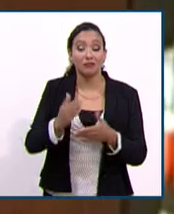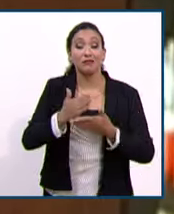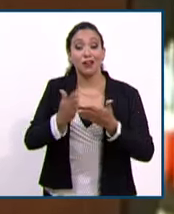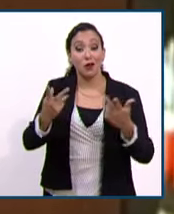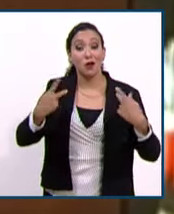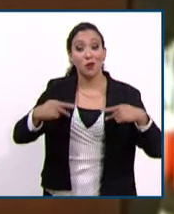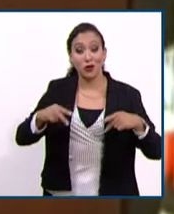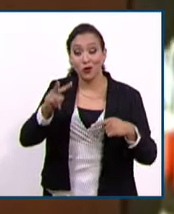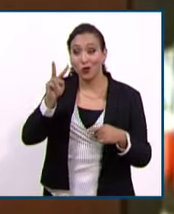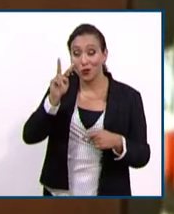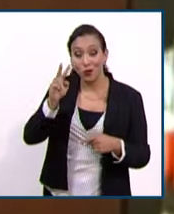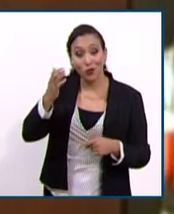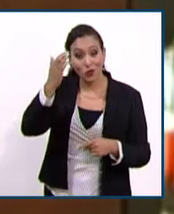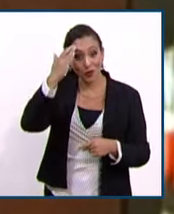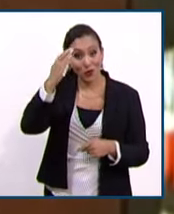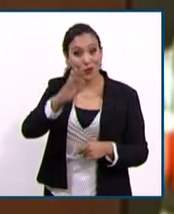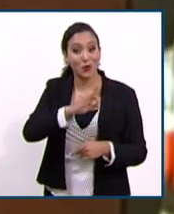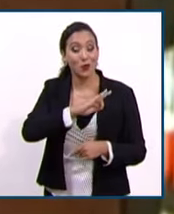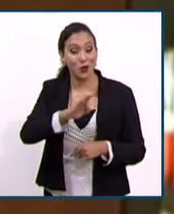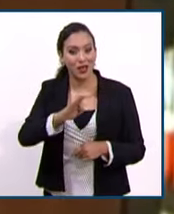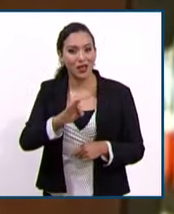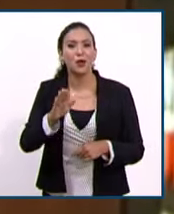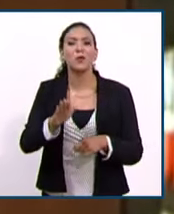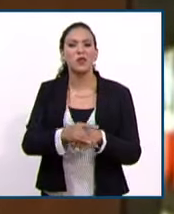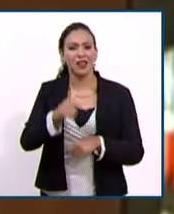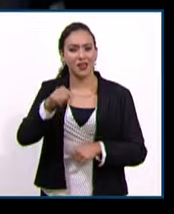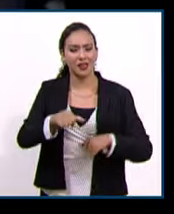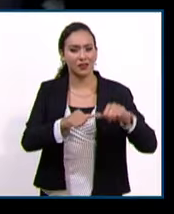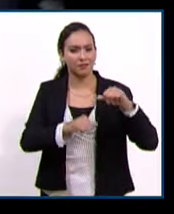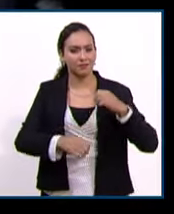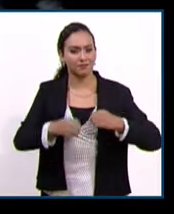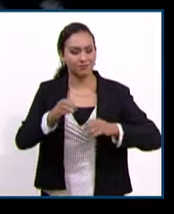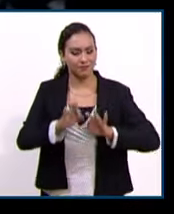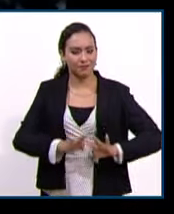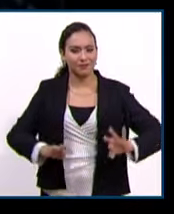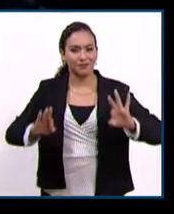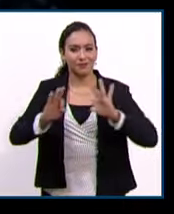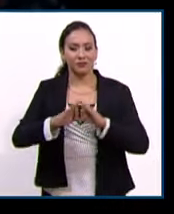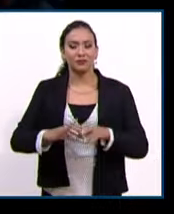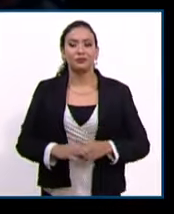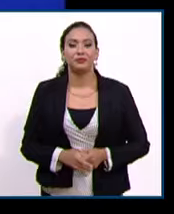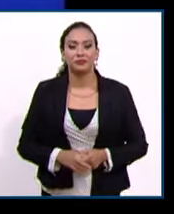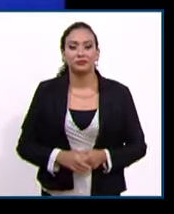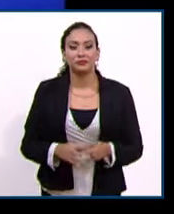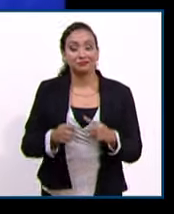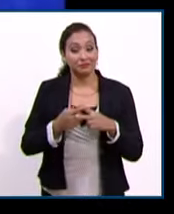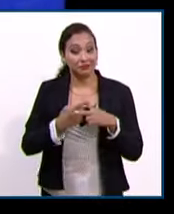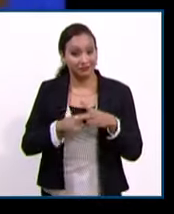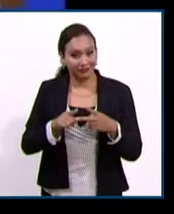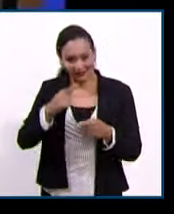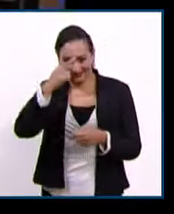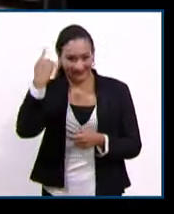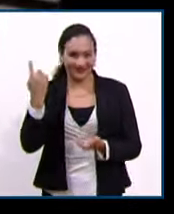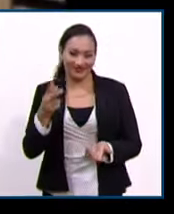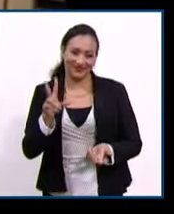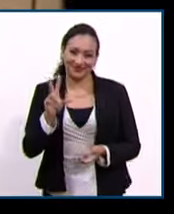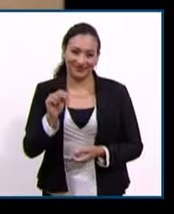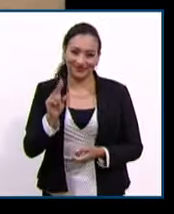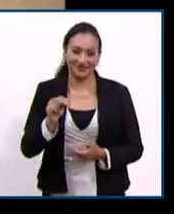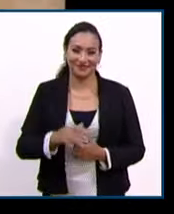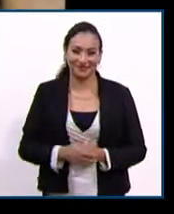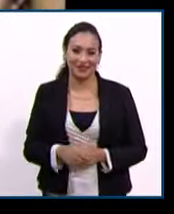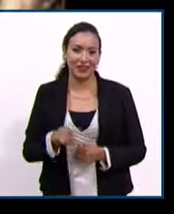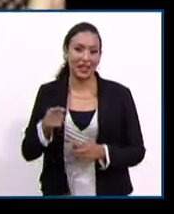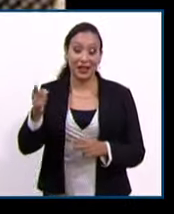de este importante Poder Judicial de la Federación. Los inicios no fueron fácil para quienes fundaron el canal